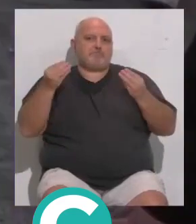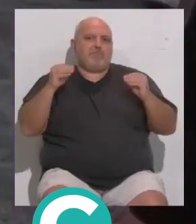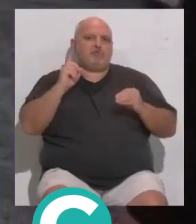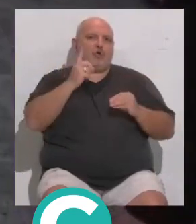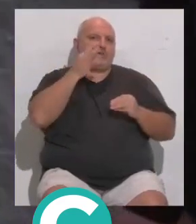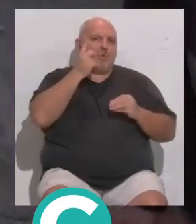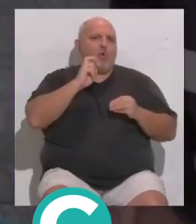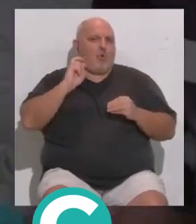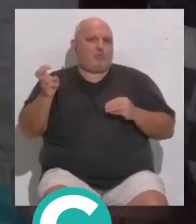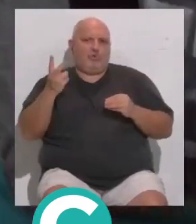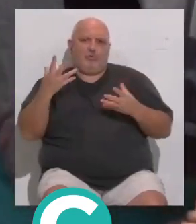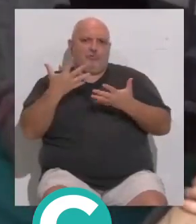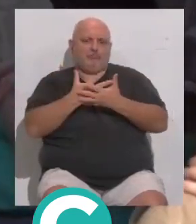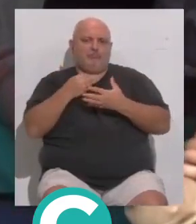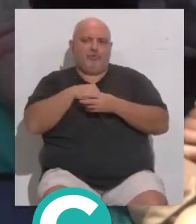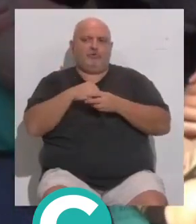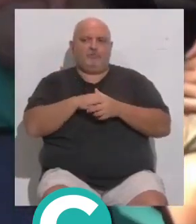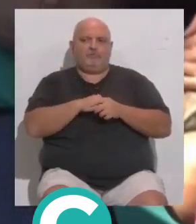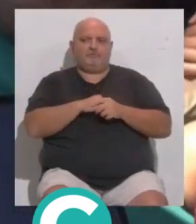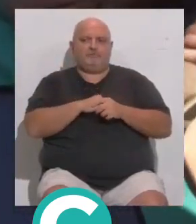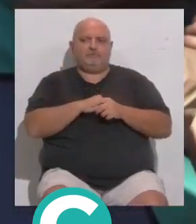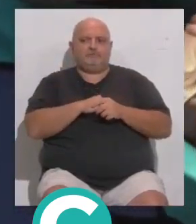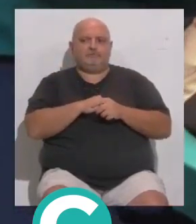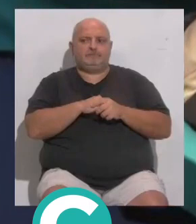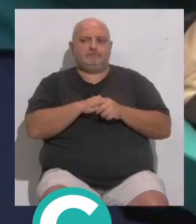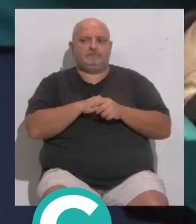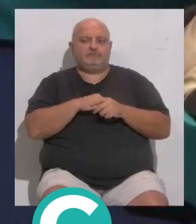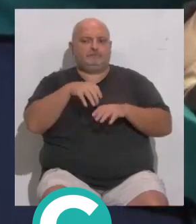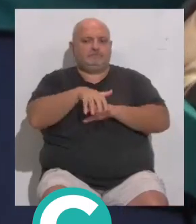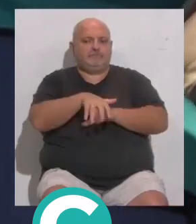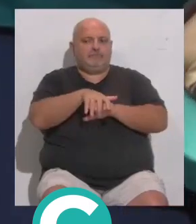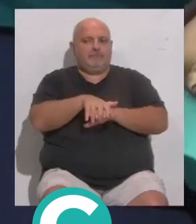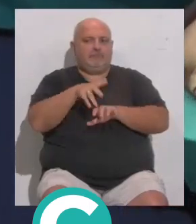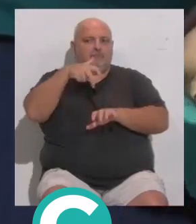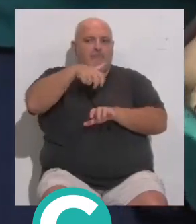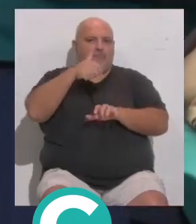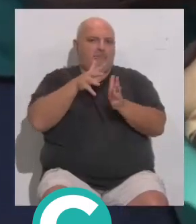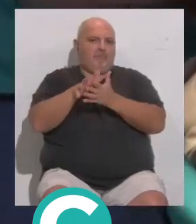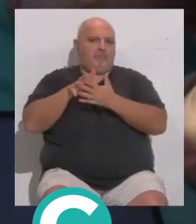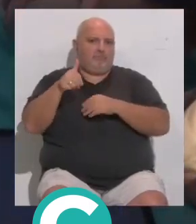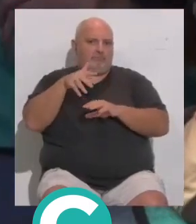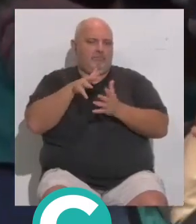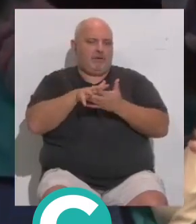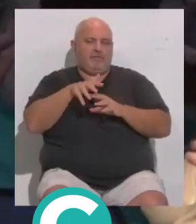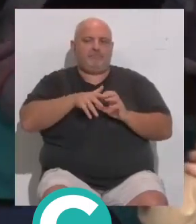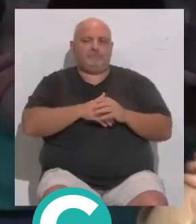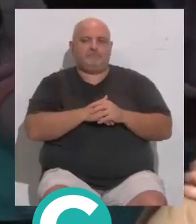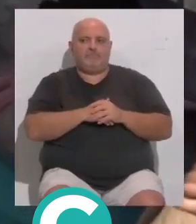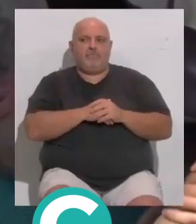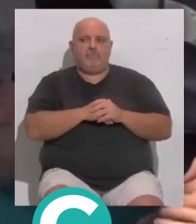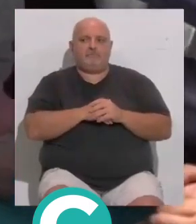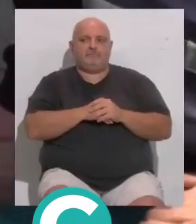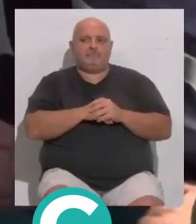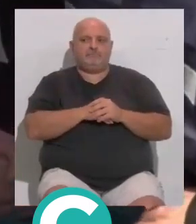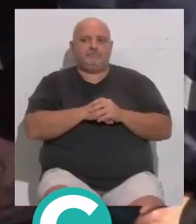sanitarias. Y ahí pones el talón. Y ahora los brazos extendidos. Ese está encima de él. Ese está encima de él, venga.